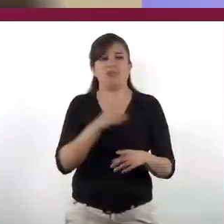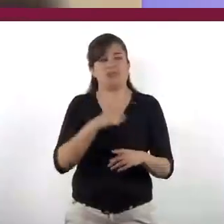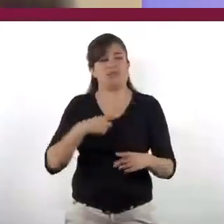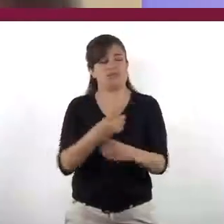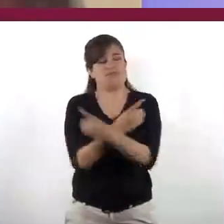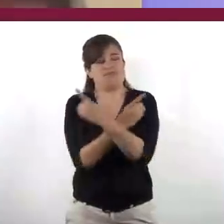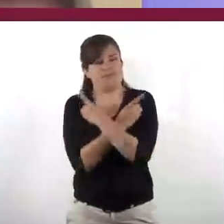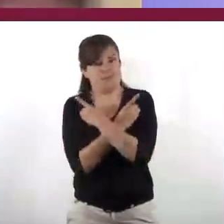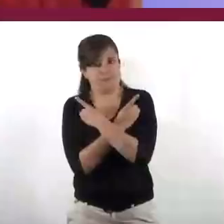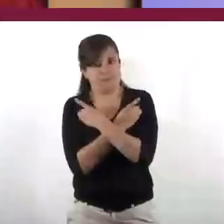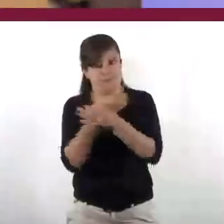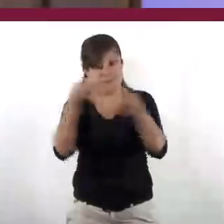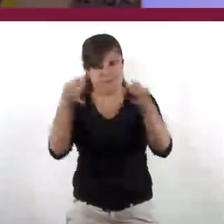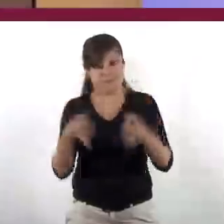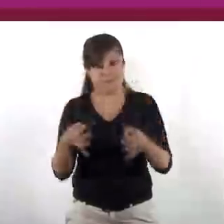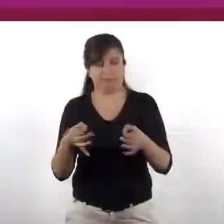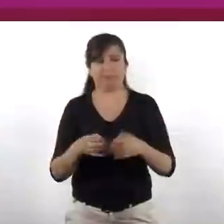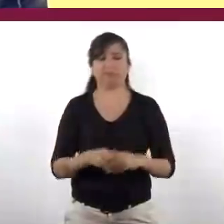conducta y la población.